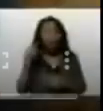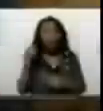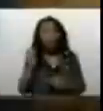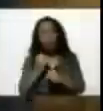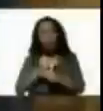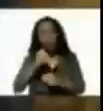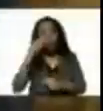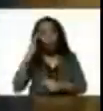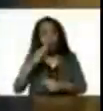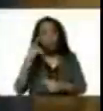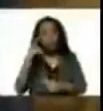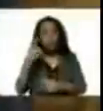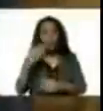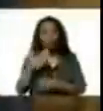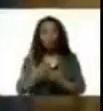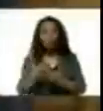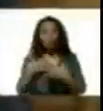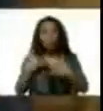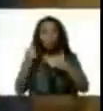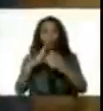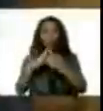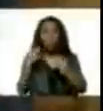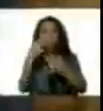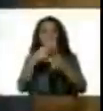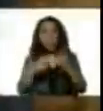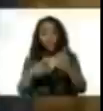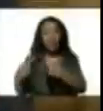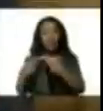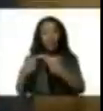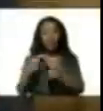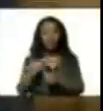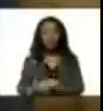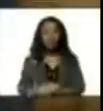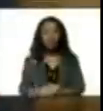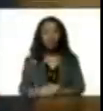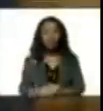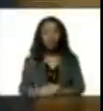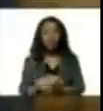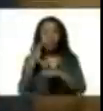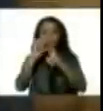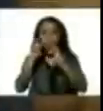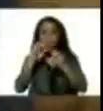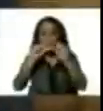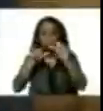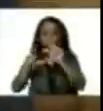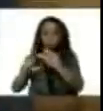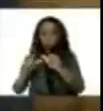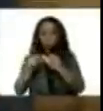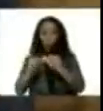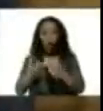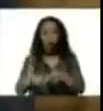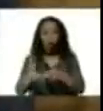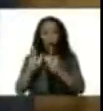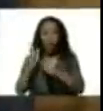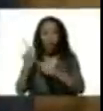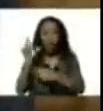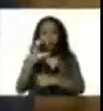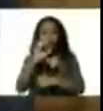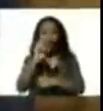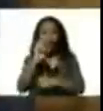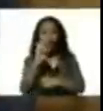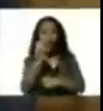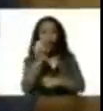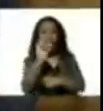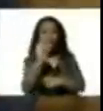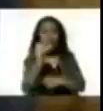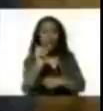personal permitió salvar todo el material de guerra. Las investigaciones continúan, las autoridades de Curazao, en